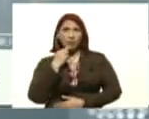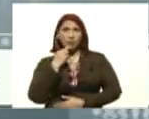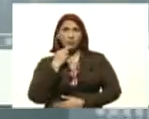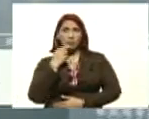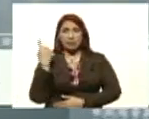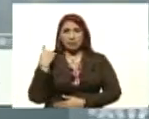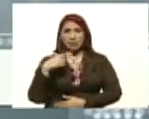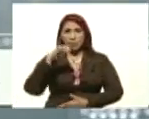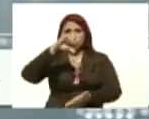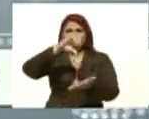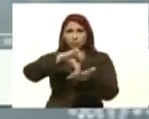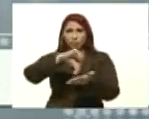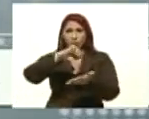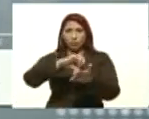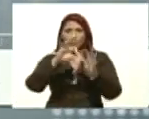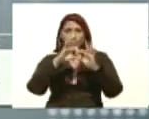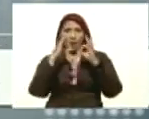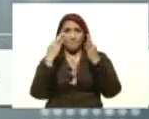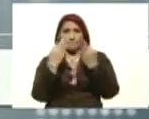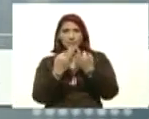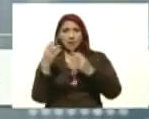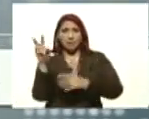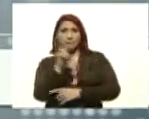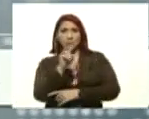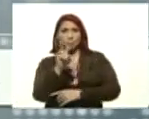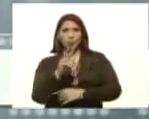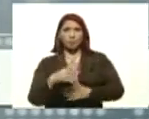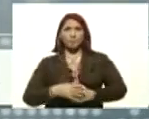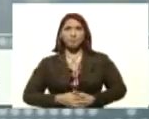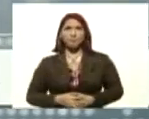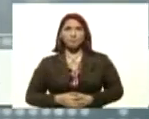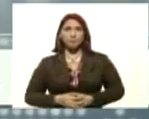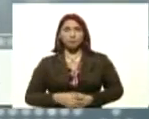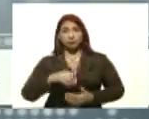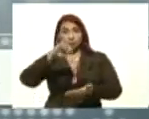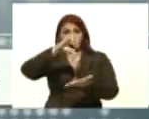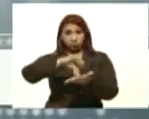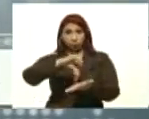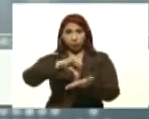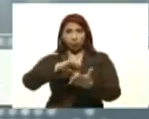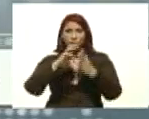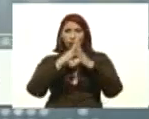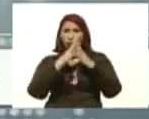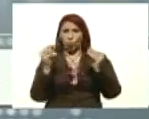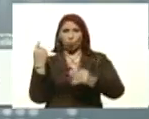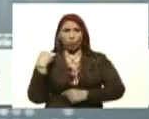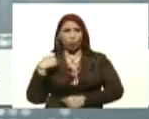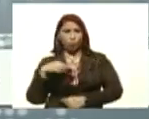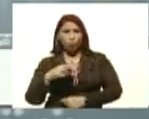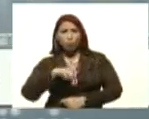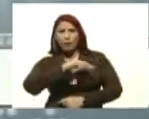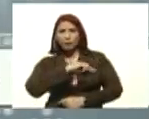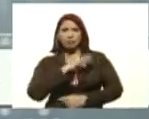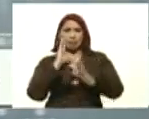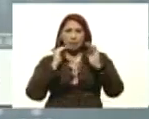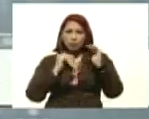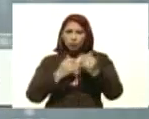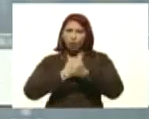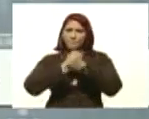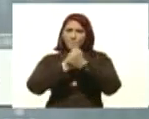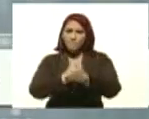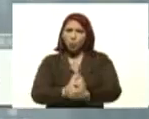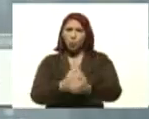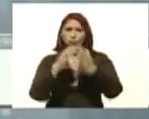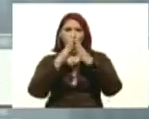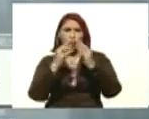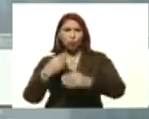el centro a la familia venezolana, en el centro de toda nuestra atención, de todo nuestro amor, de